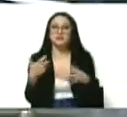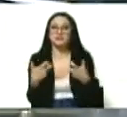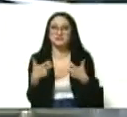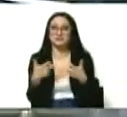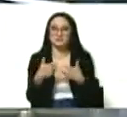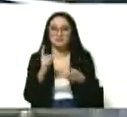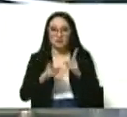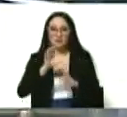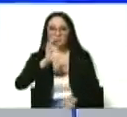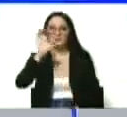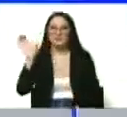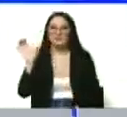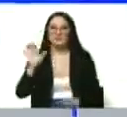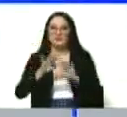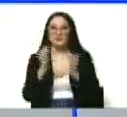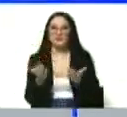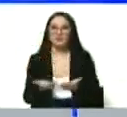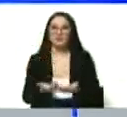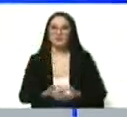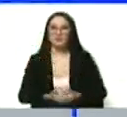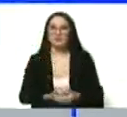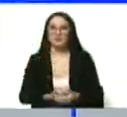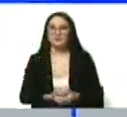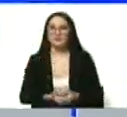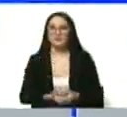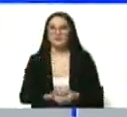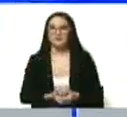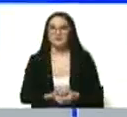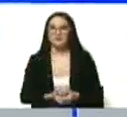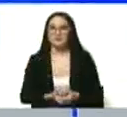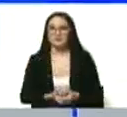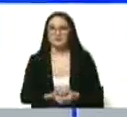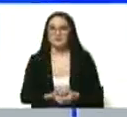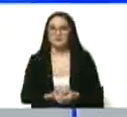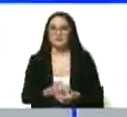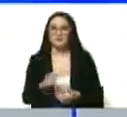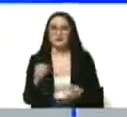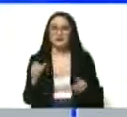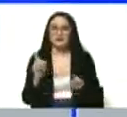algunos países del mundo y por la insensata postura de Occidente,